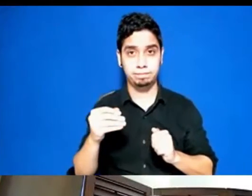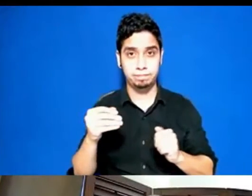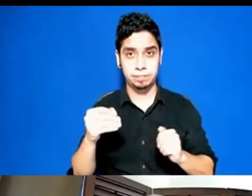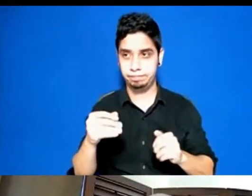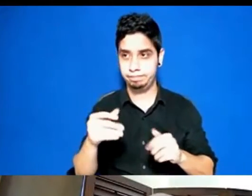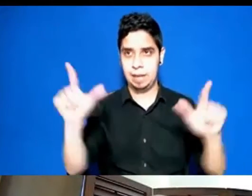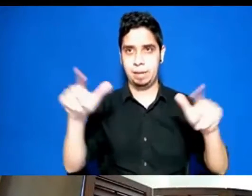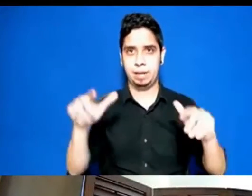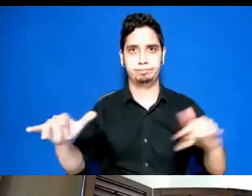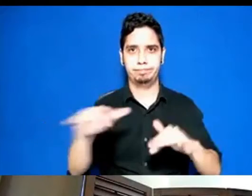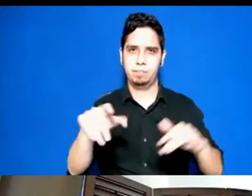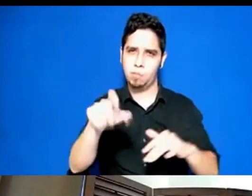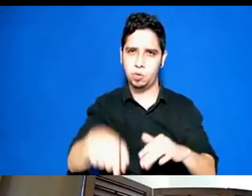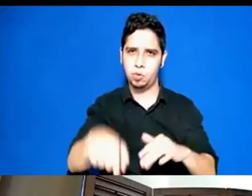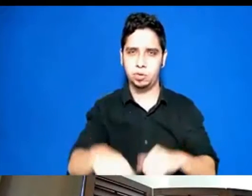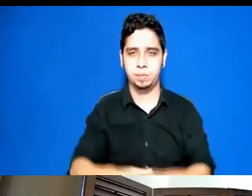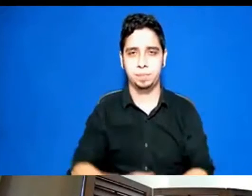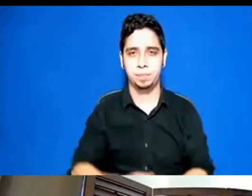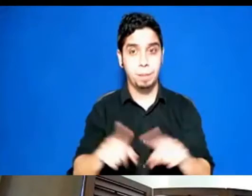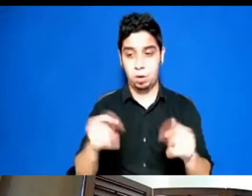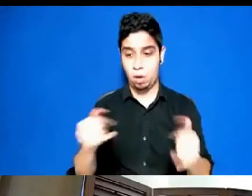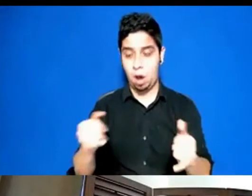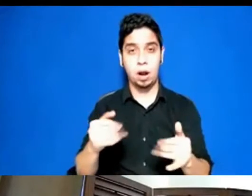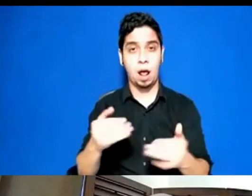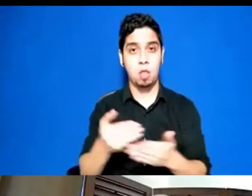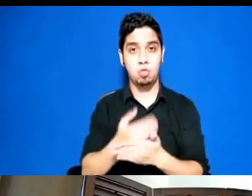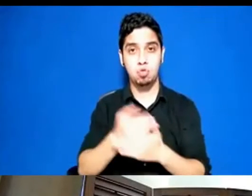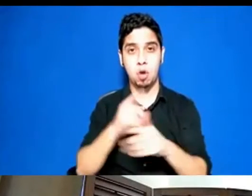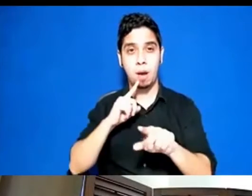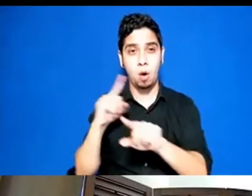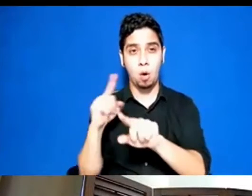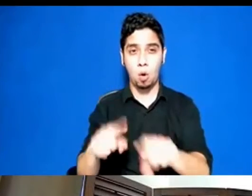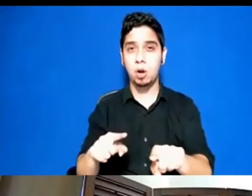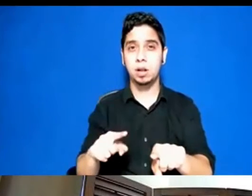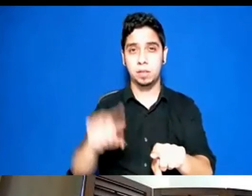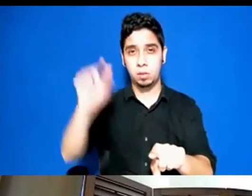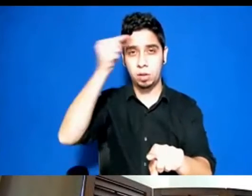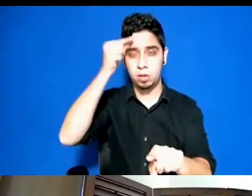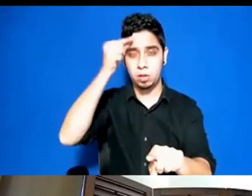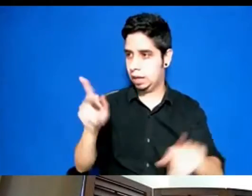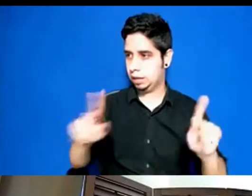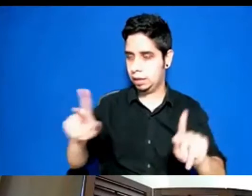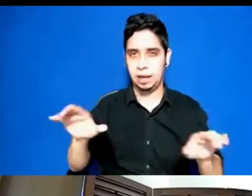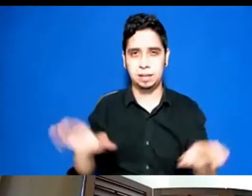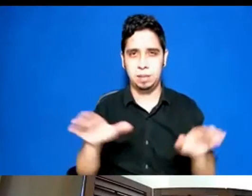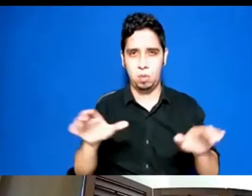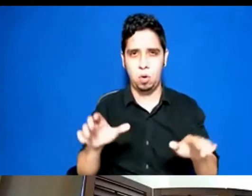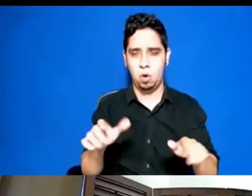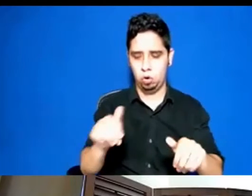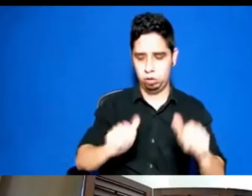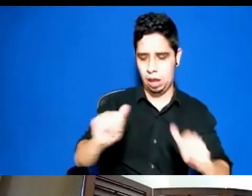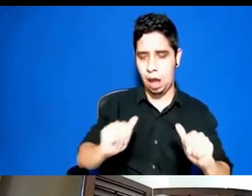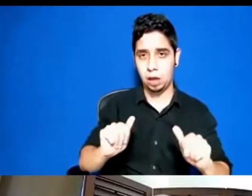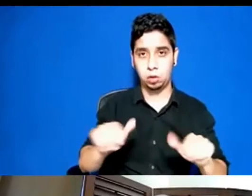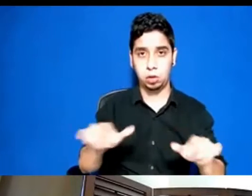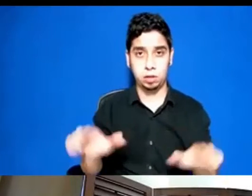porque en esta nueva orden ejecutiva, ¿verdad? Los que hacemos teatro y hacemos obras, actividades